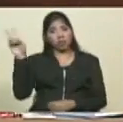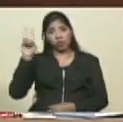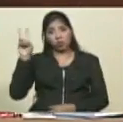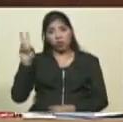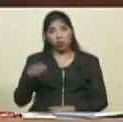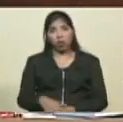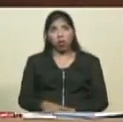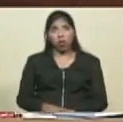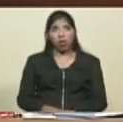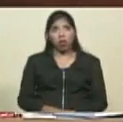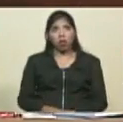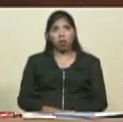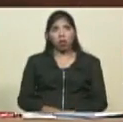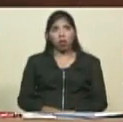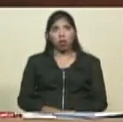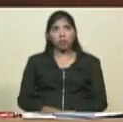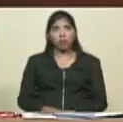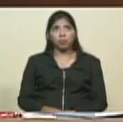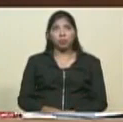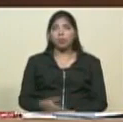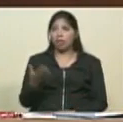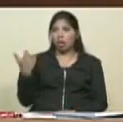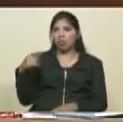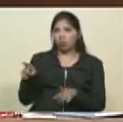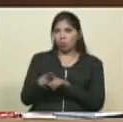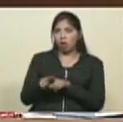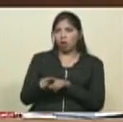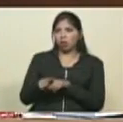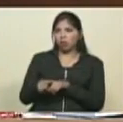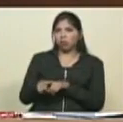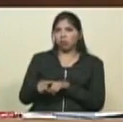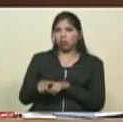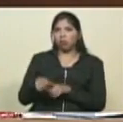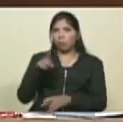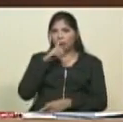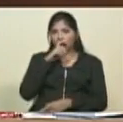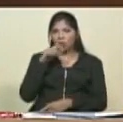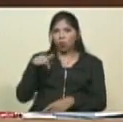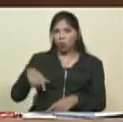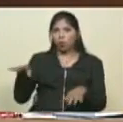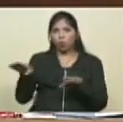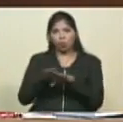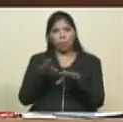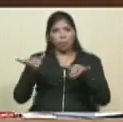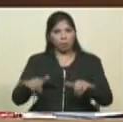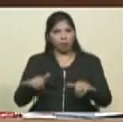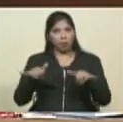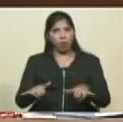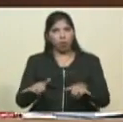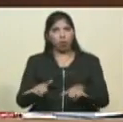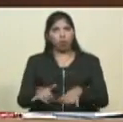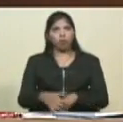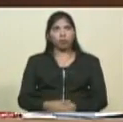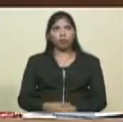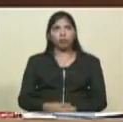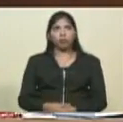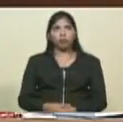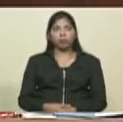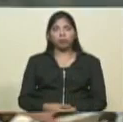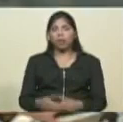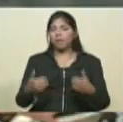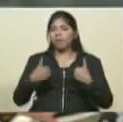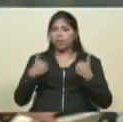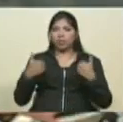dijo el jefe de Estado en sesión el jueves de la semana pasada en este mismo salón protocolar, afectando la